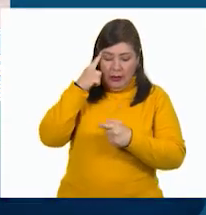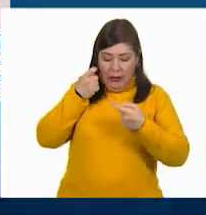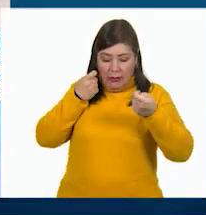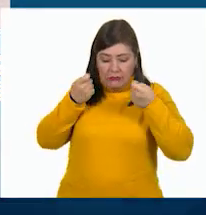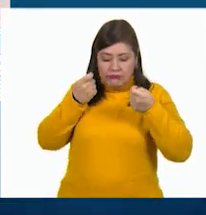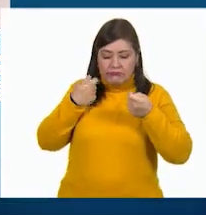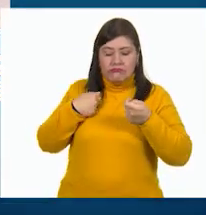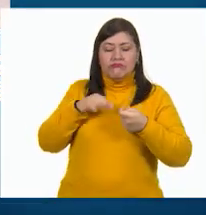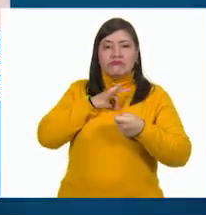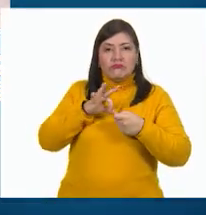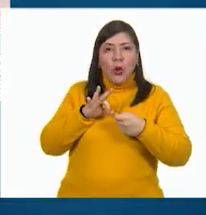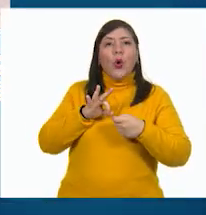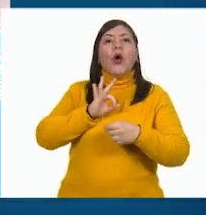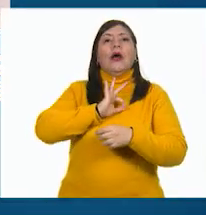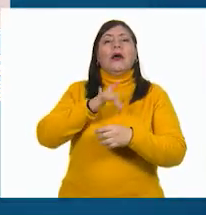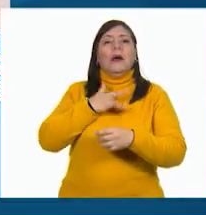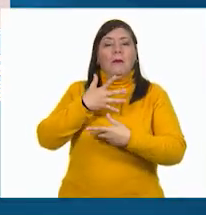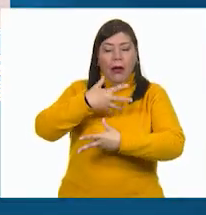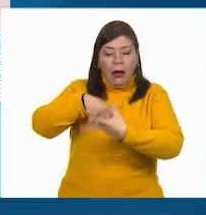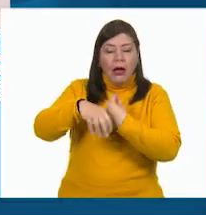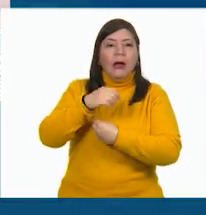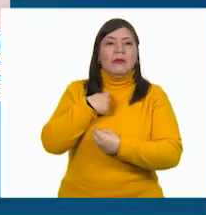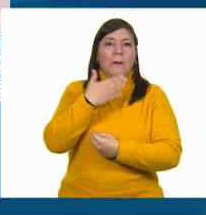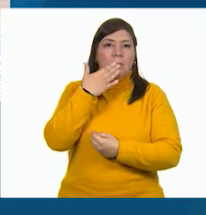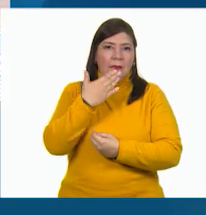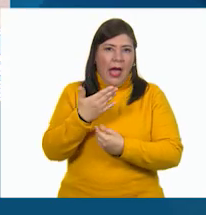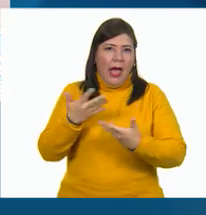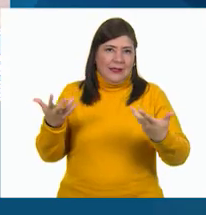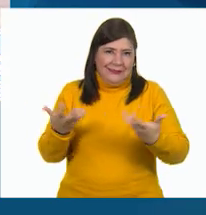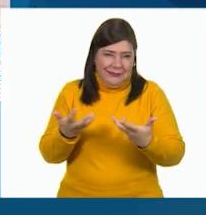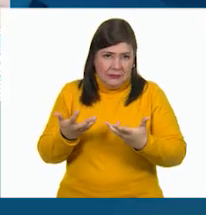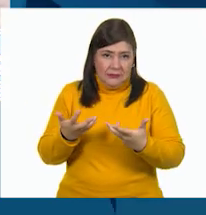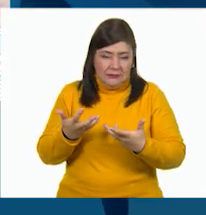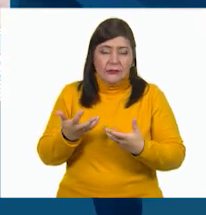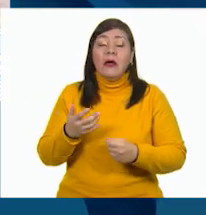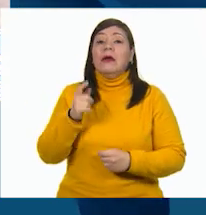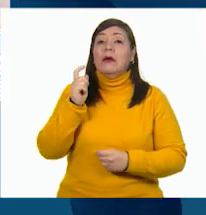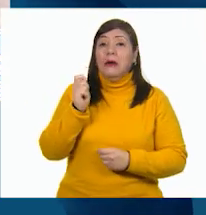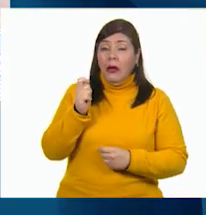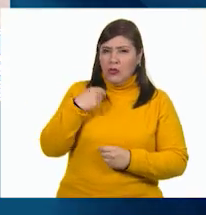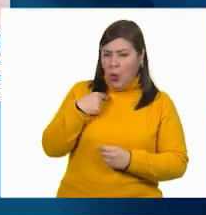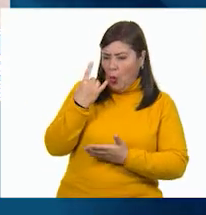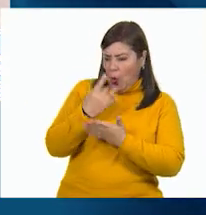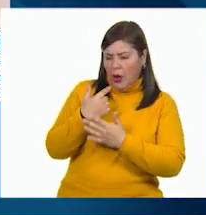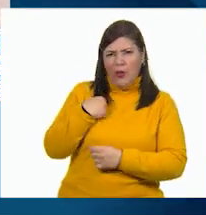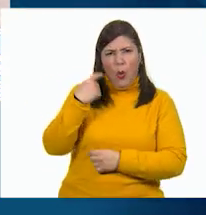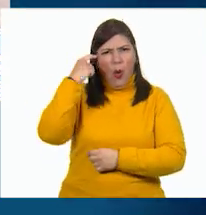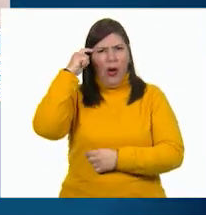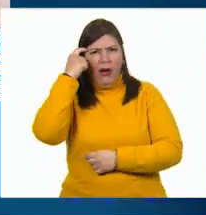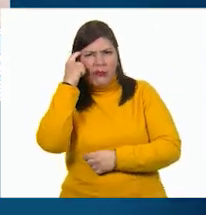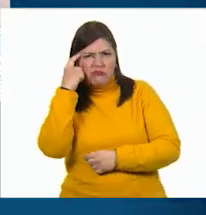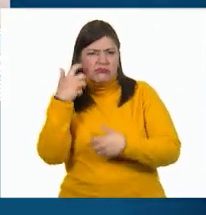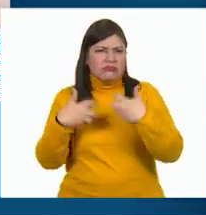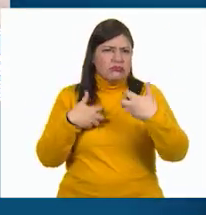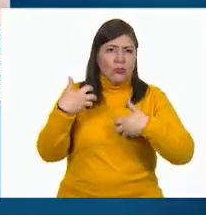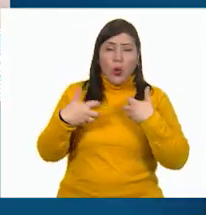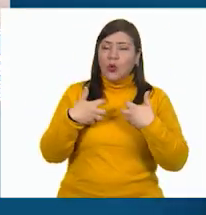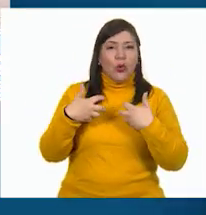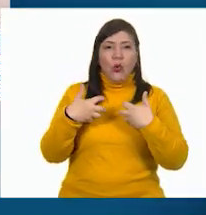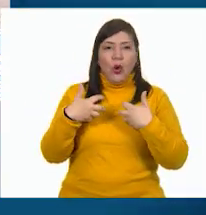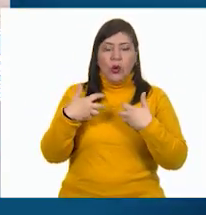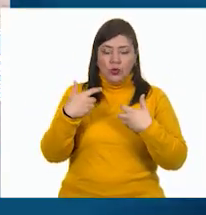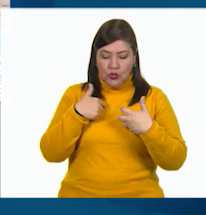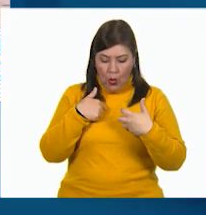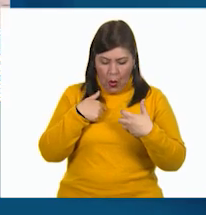ellas, podemos obtener mejores resultados. No solamente es decir, estoy enojada o enojado. Es saber